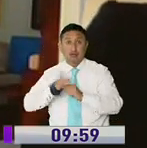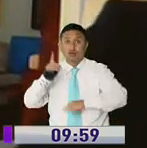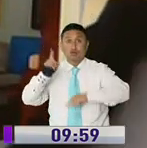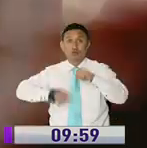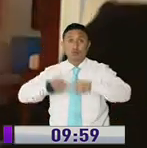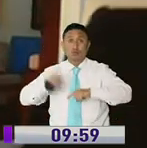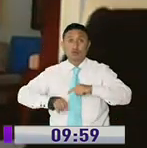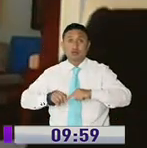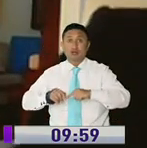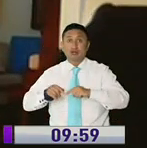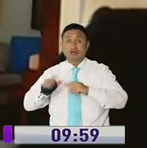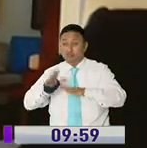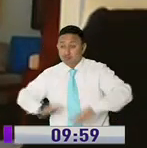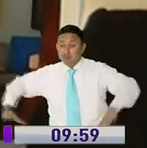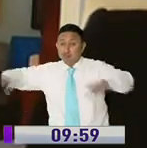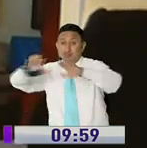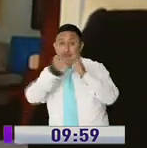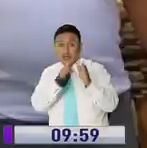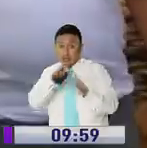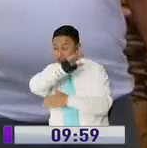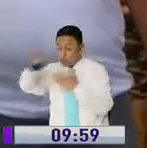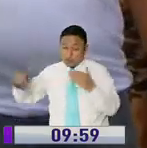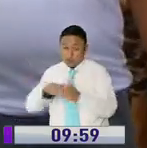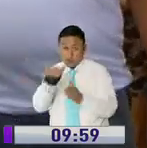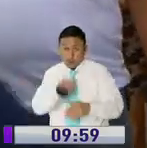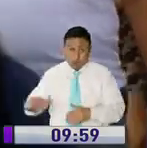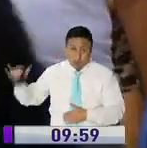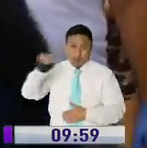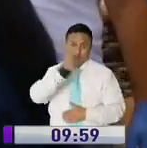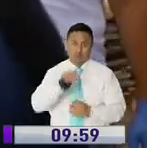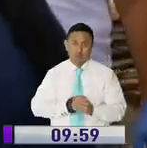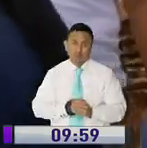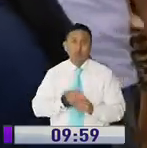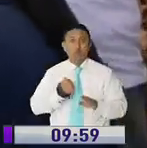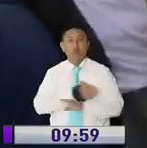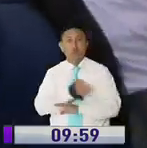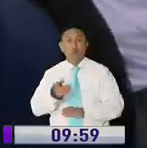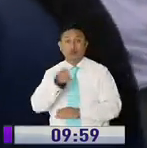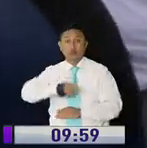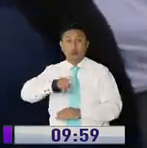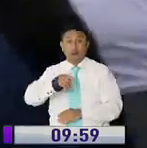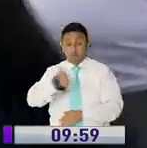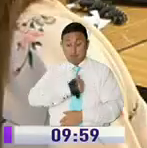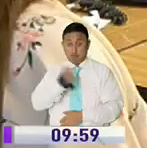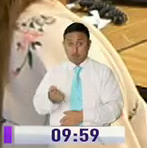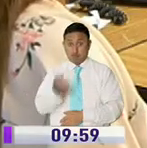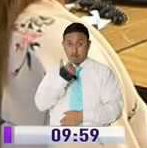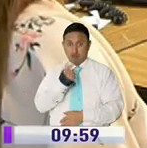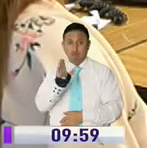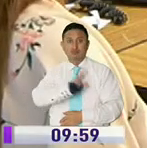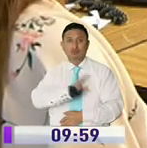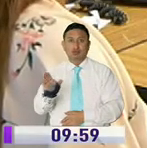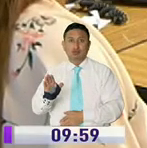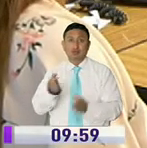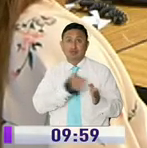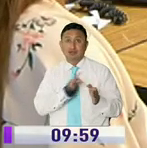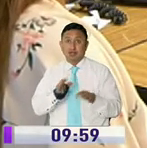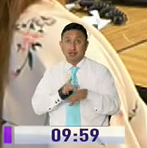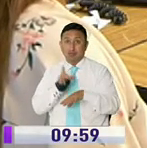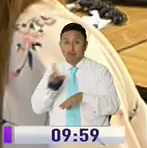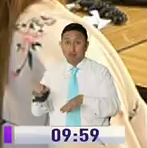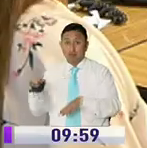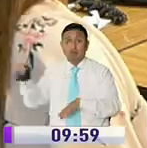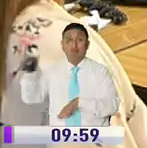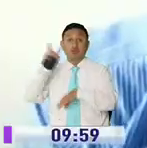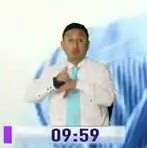puede unificar tratamientos. La recomendación principal es no automedicarse y dejar el tratamiento en manos